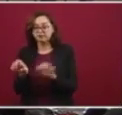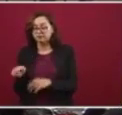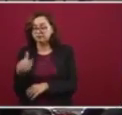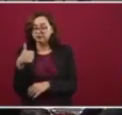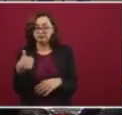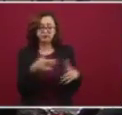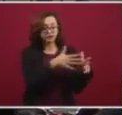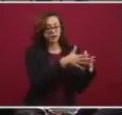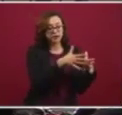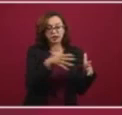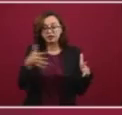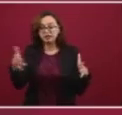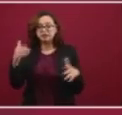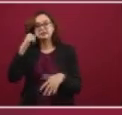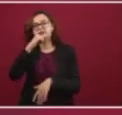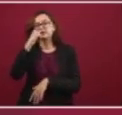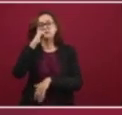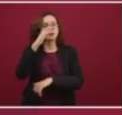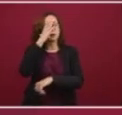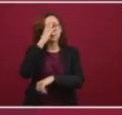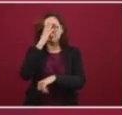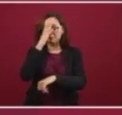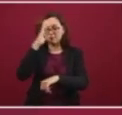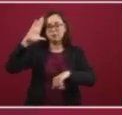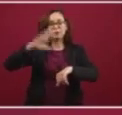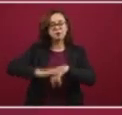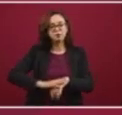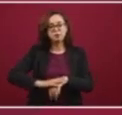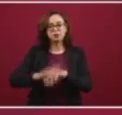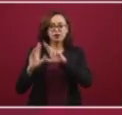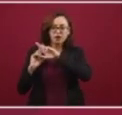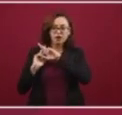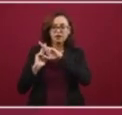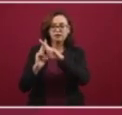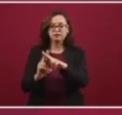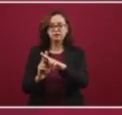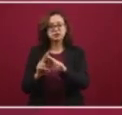el día en que se le recordaba